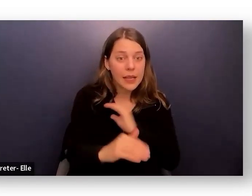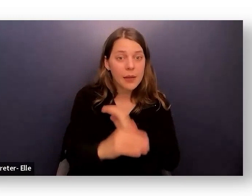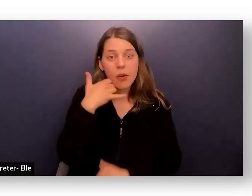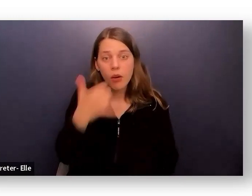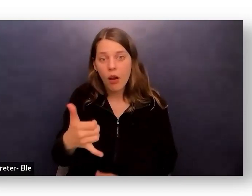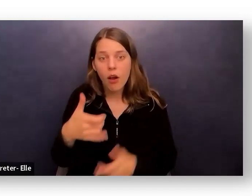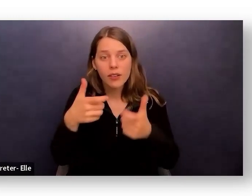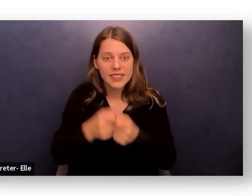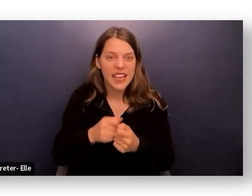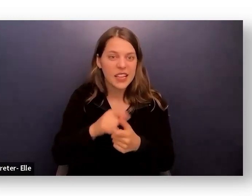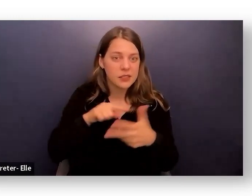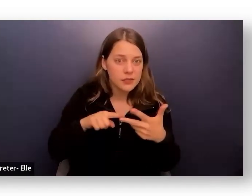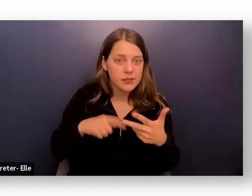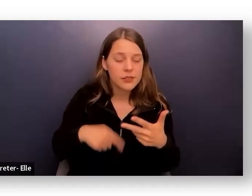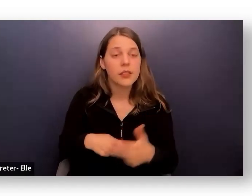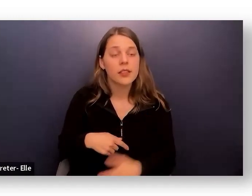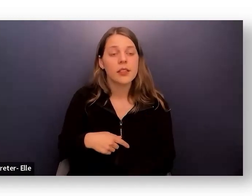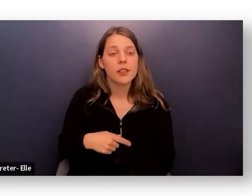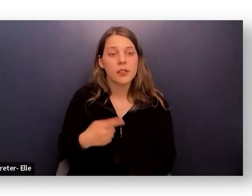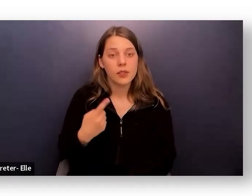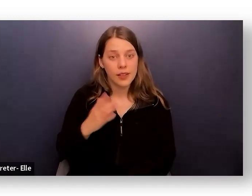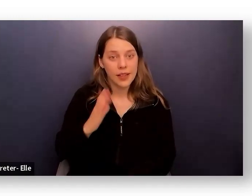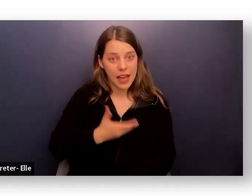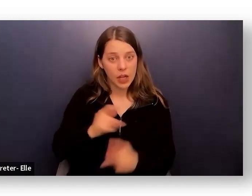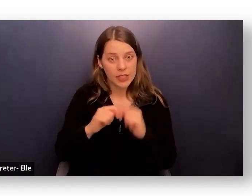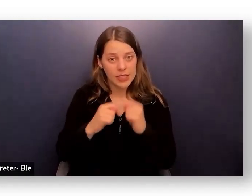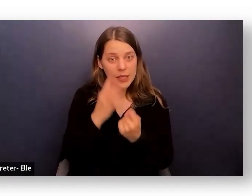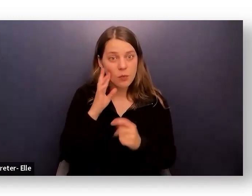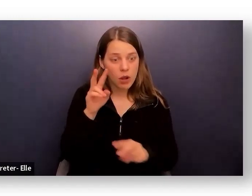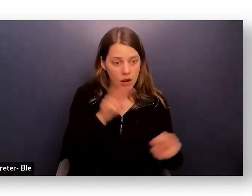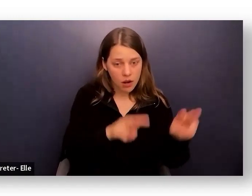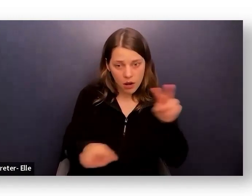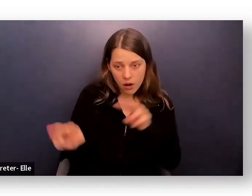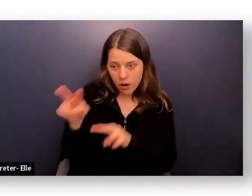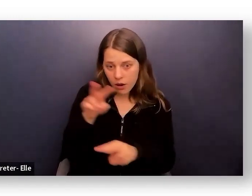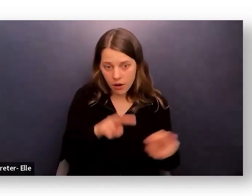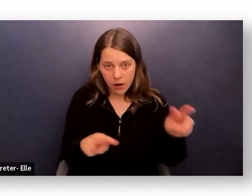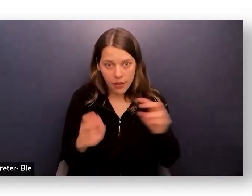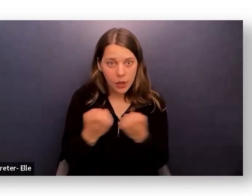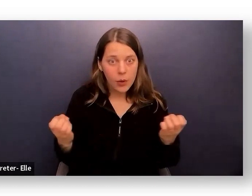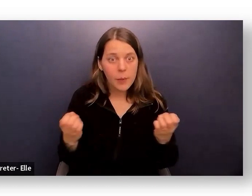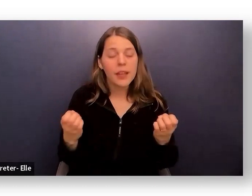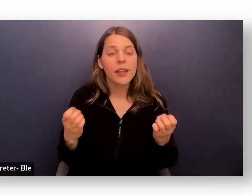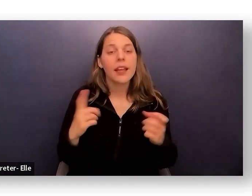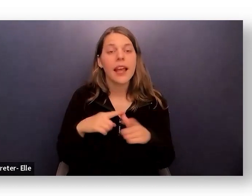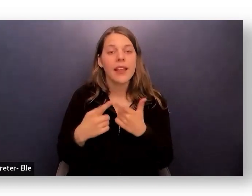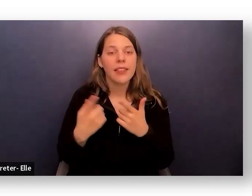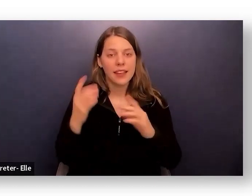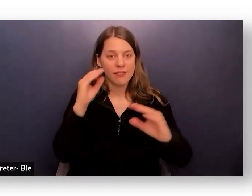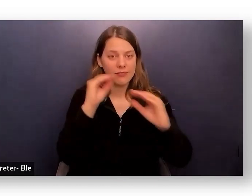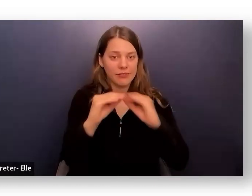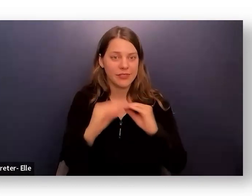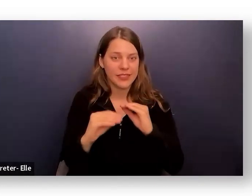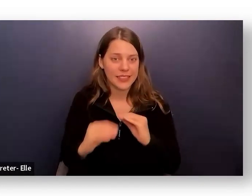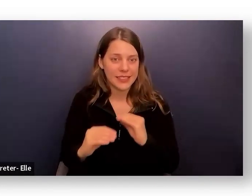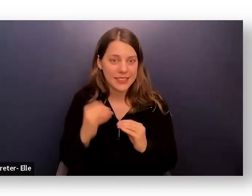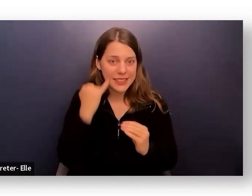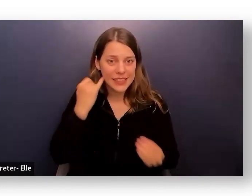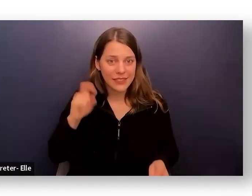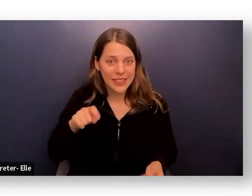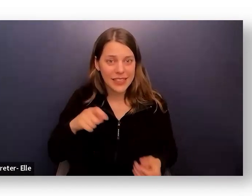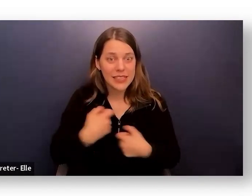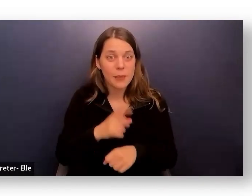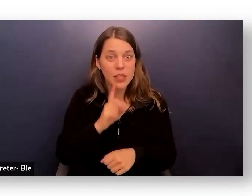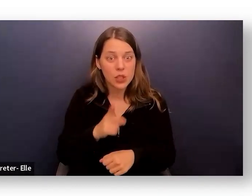electrónico. Nuestros equipos en el campo van a tener una inspección de las líneas eléctricas y el equipo. Luego realizan las reparaciones necesarias